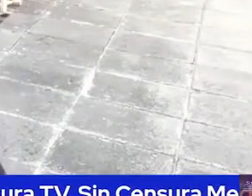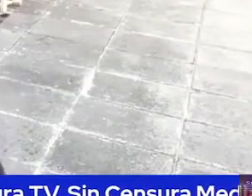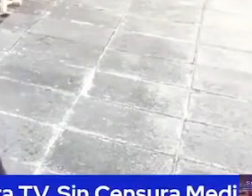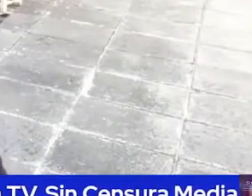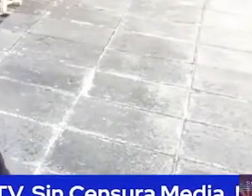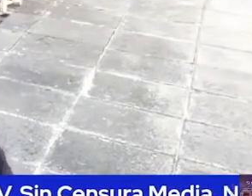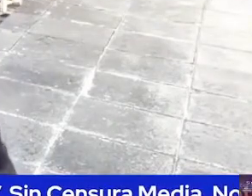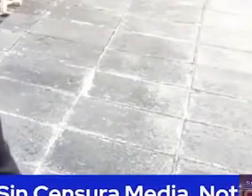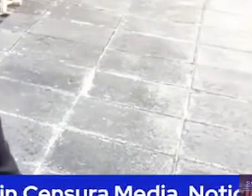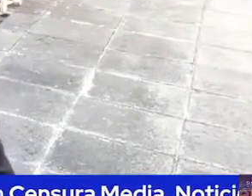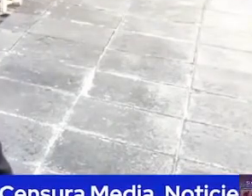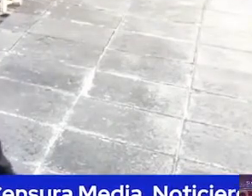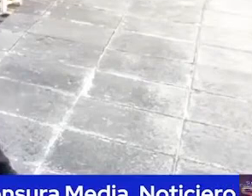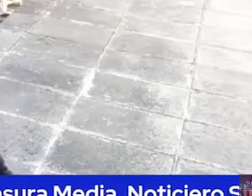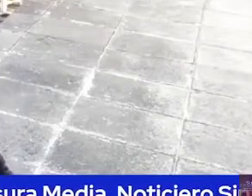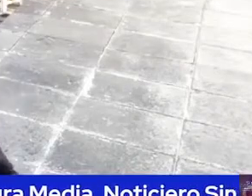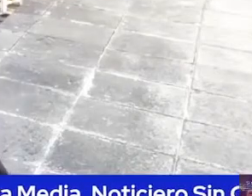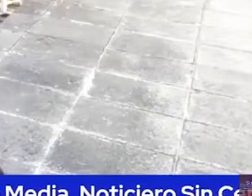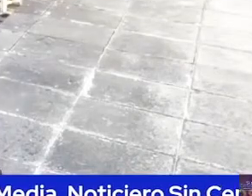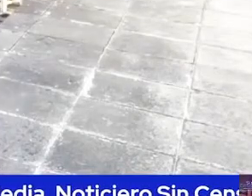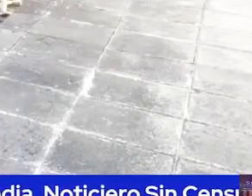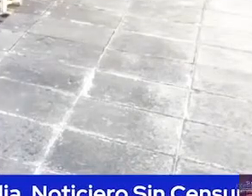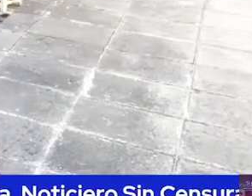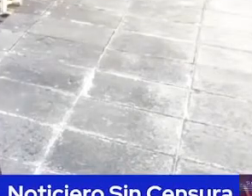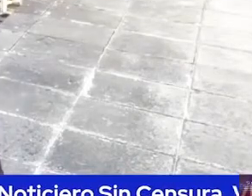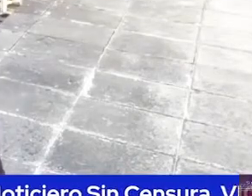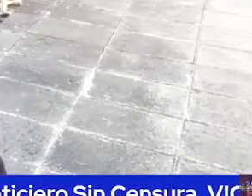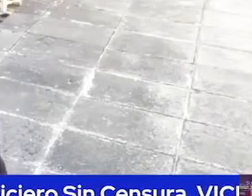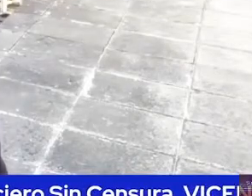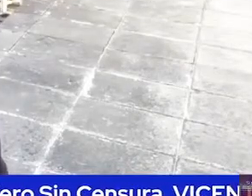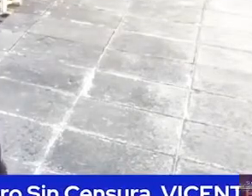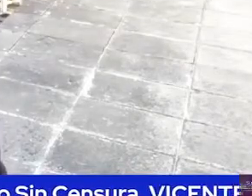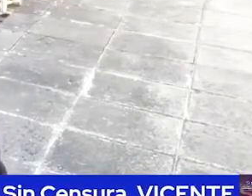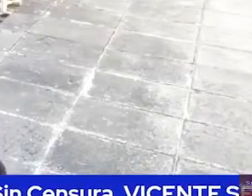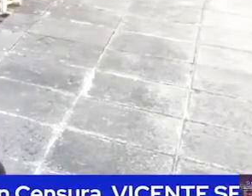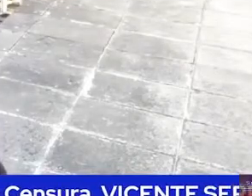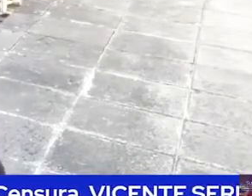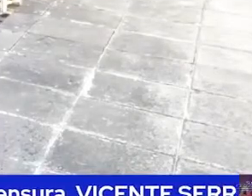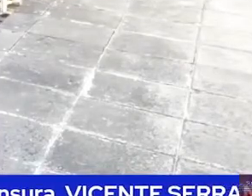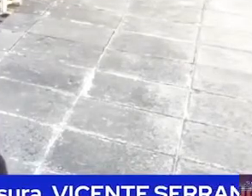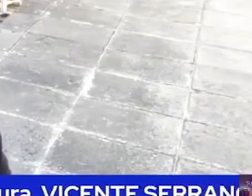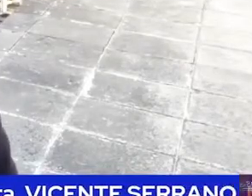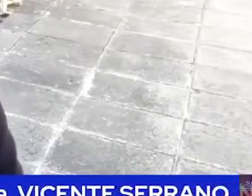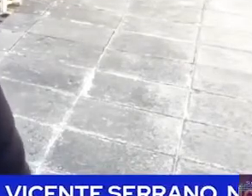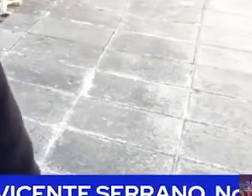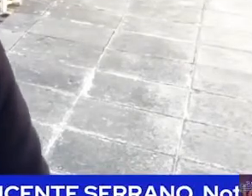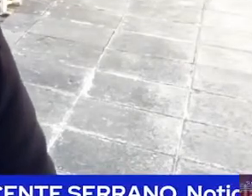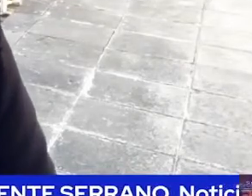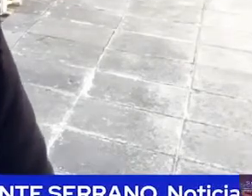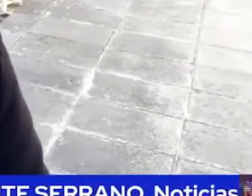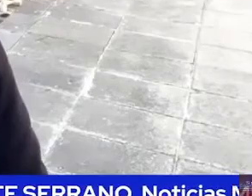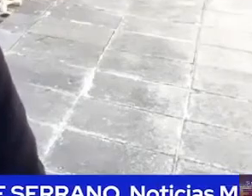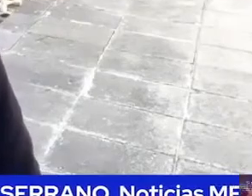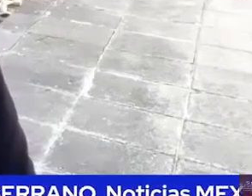hecho, vamos a tomar esto de la firma del memorándum de entendimiento